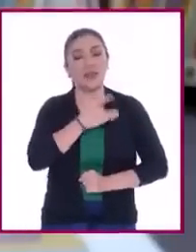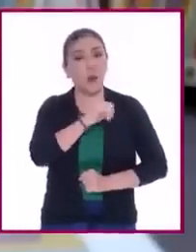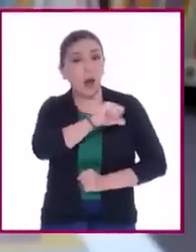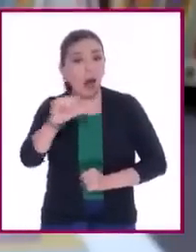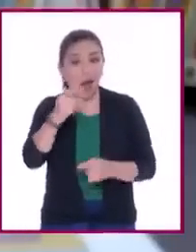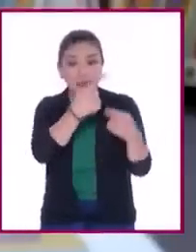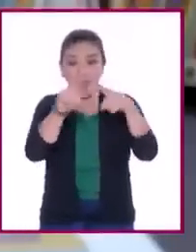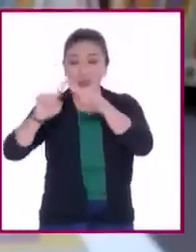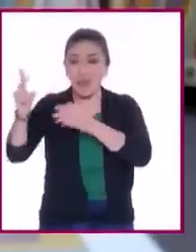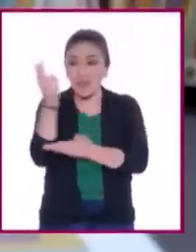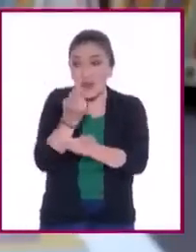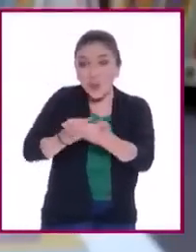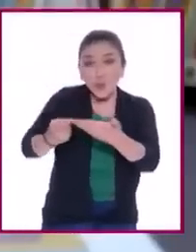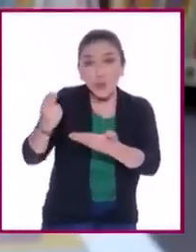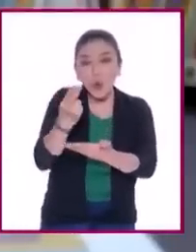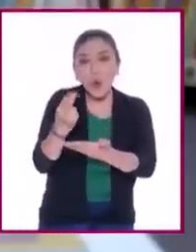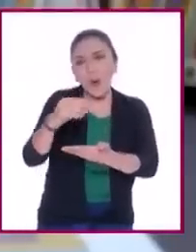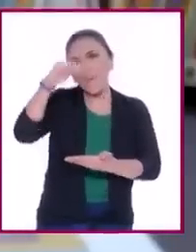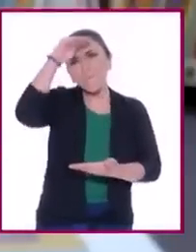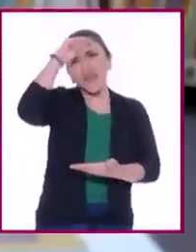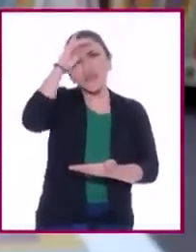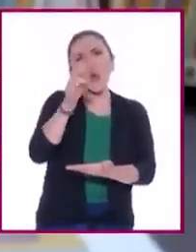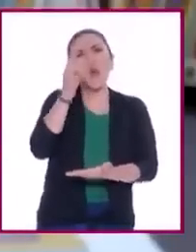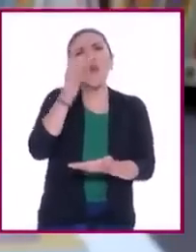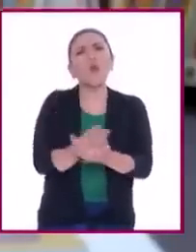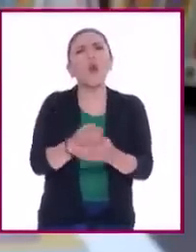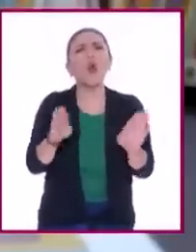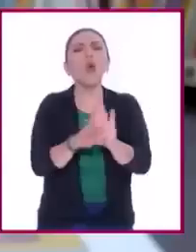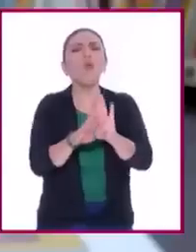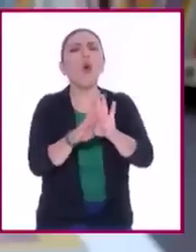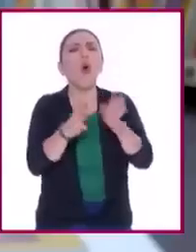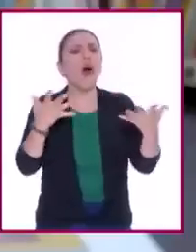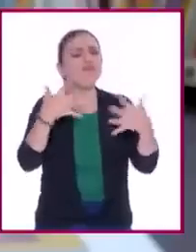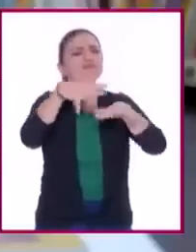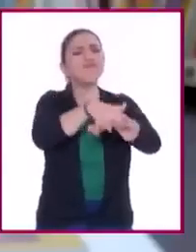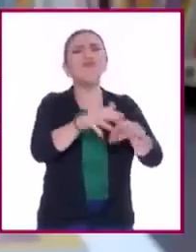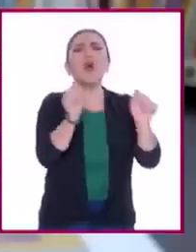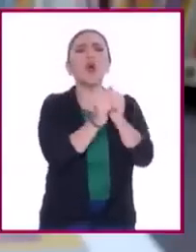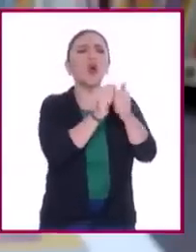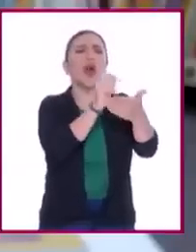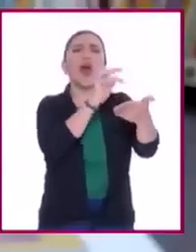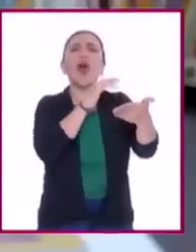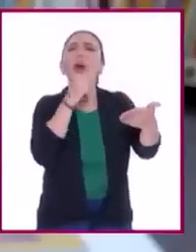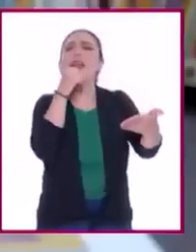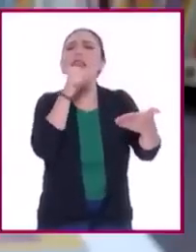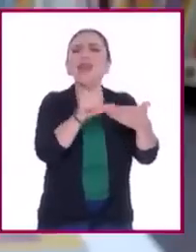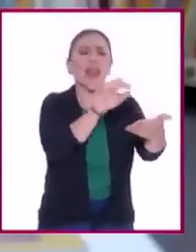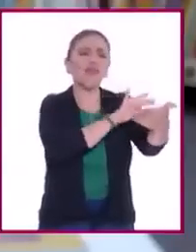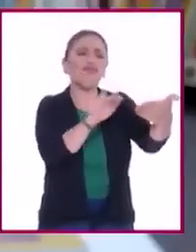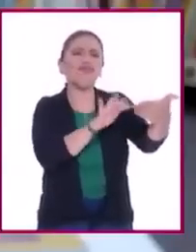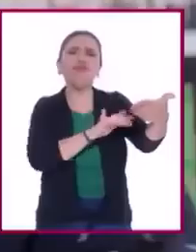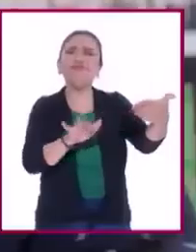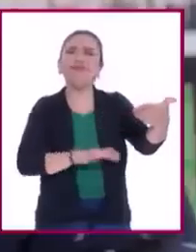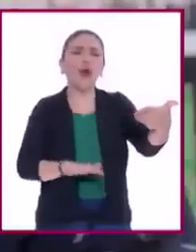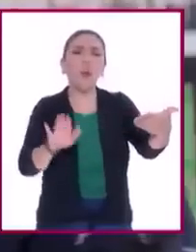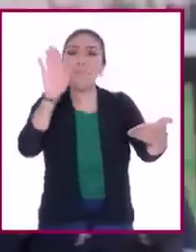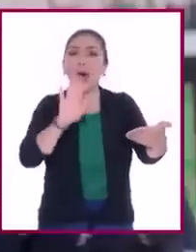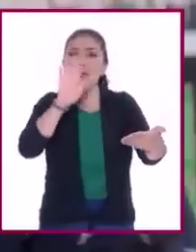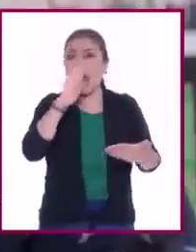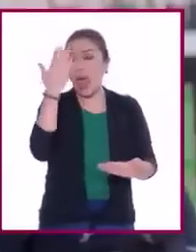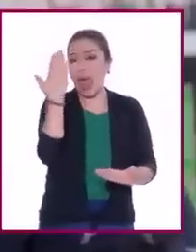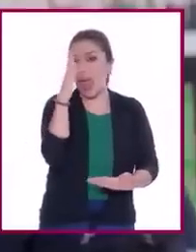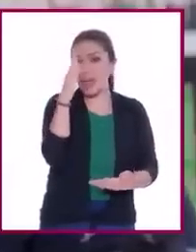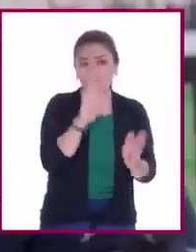las ilustraciones No solo son una mímesis del texto que están leyendo los niños no es